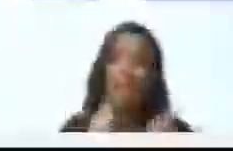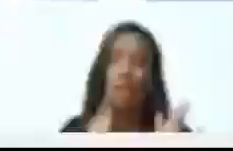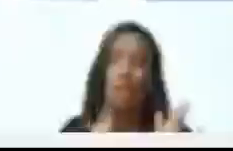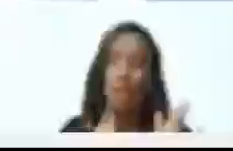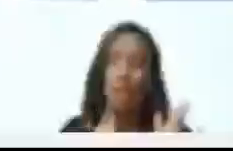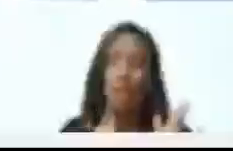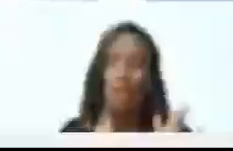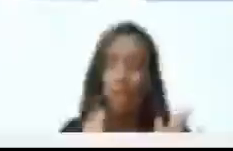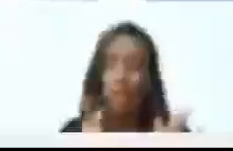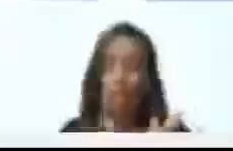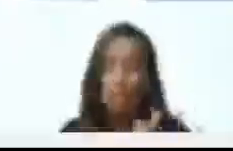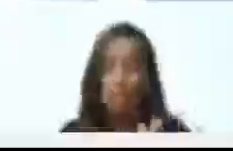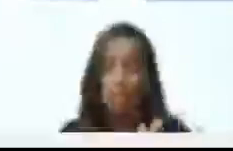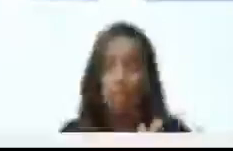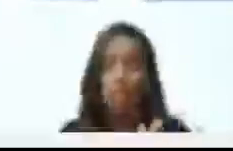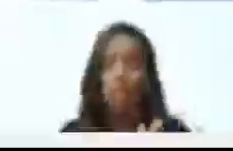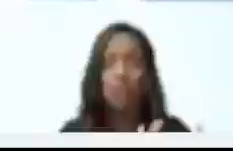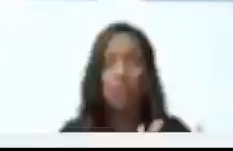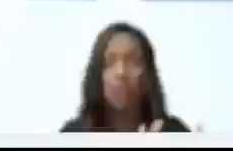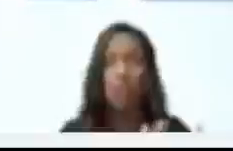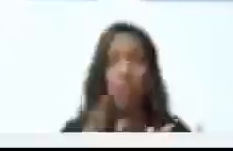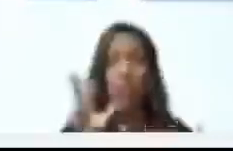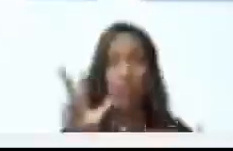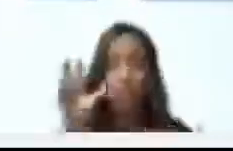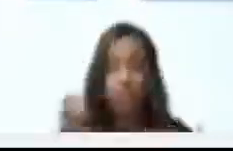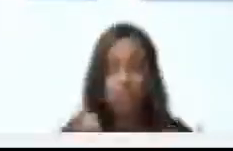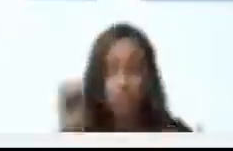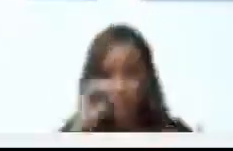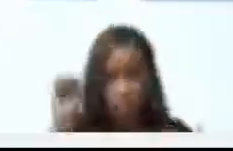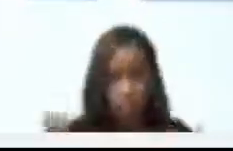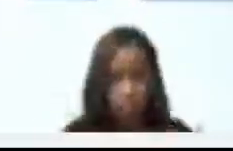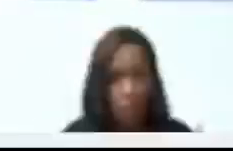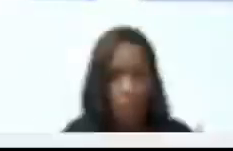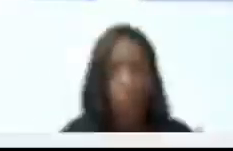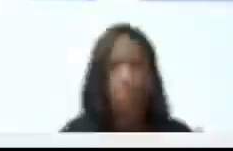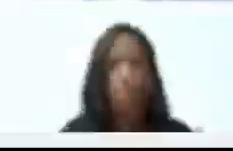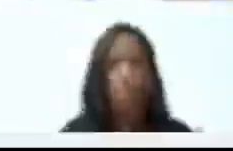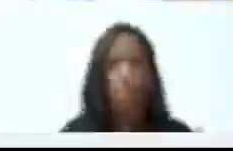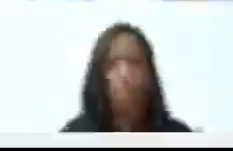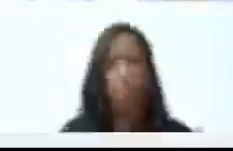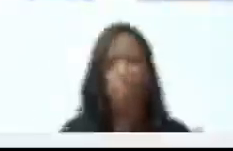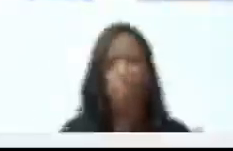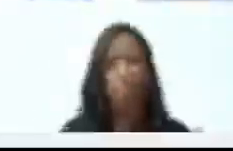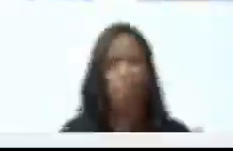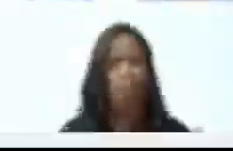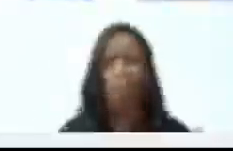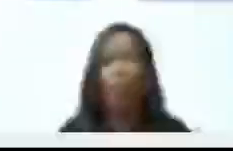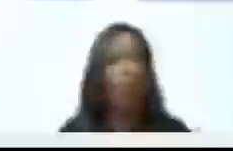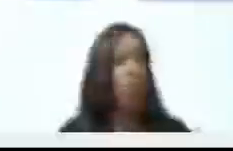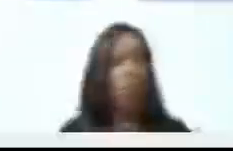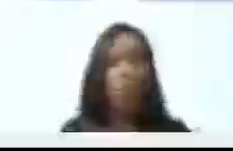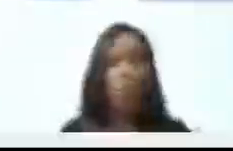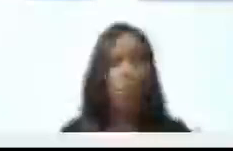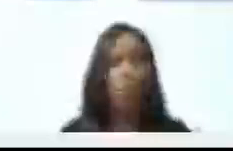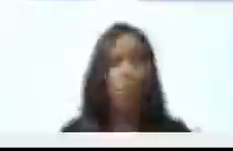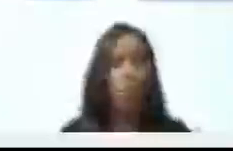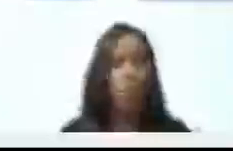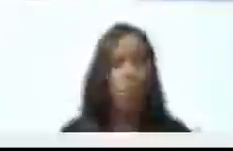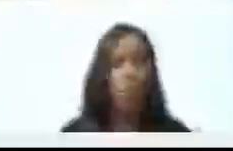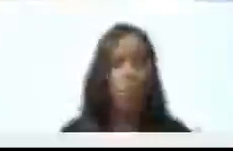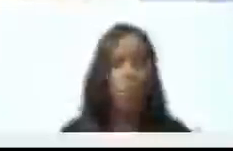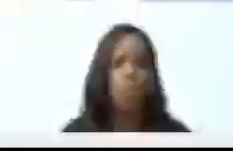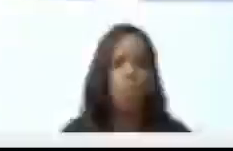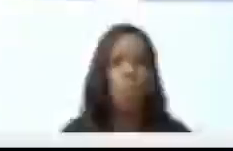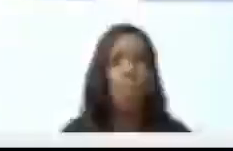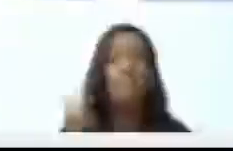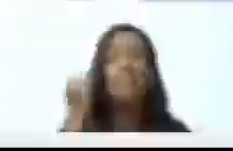ley del 30%. Por lo tanto, demandar el proyecto de ley, aparte de esto, sería para que el proyecto